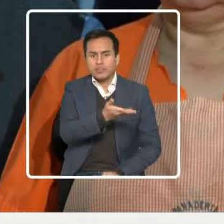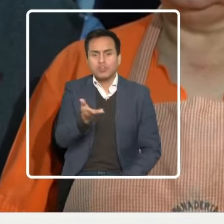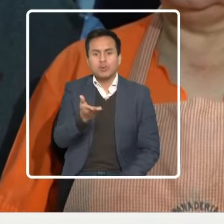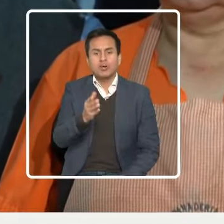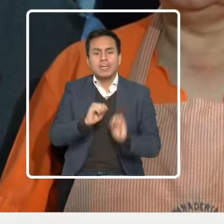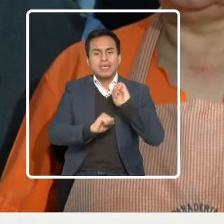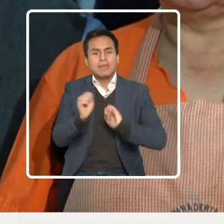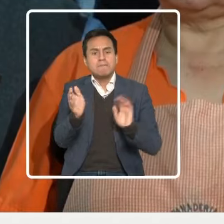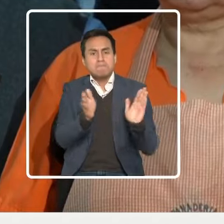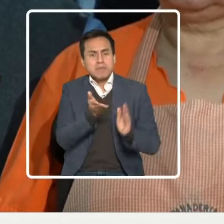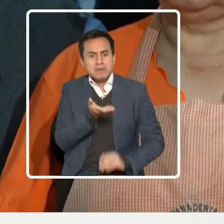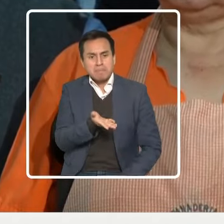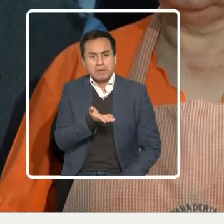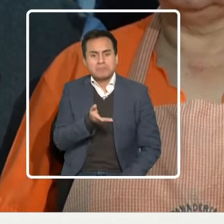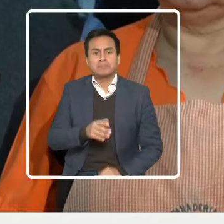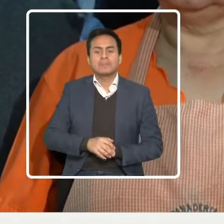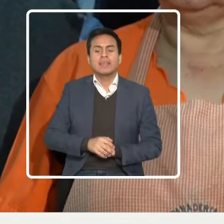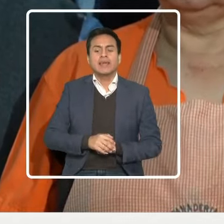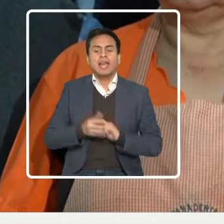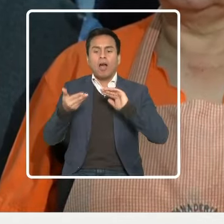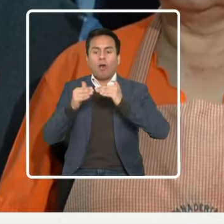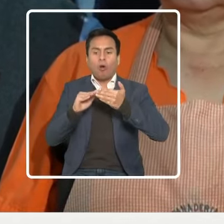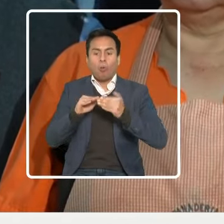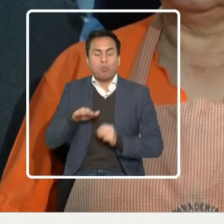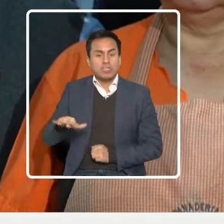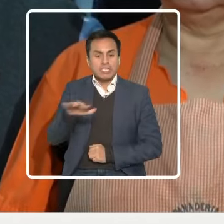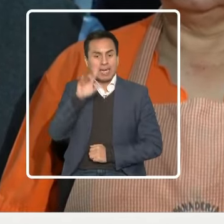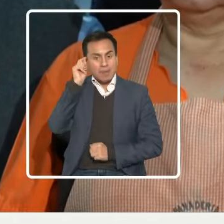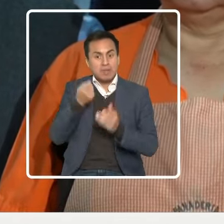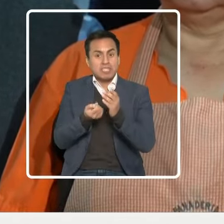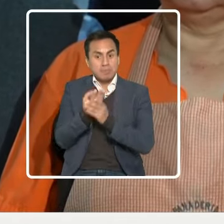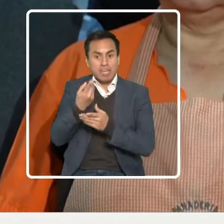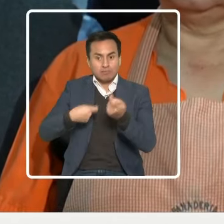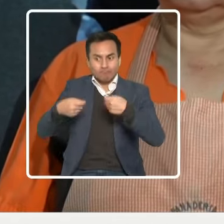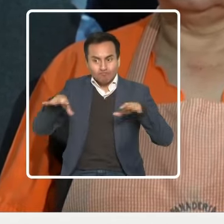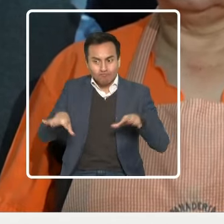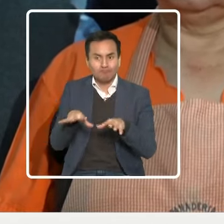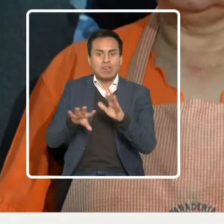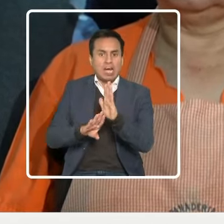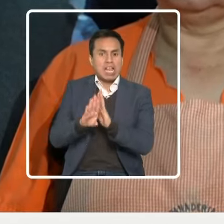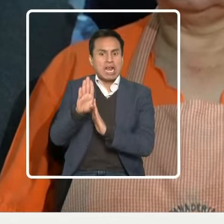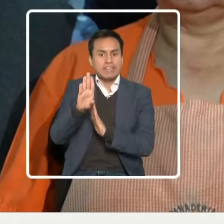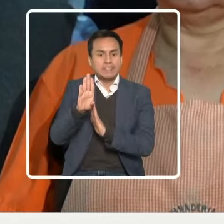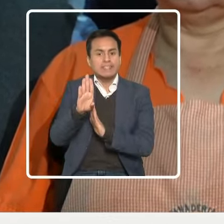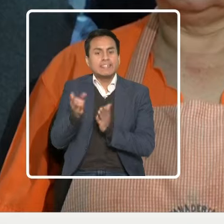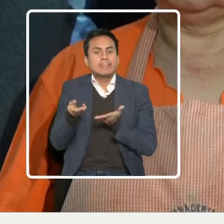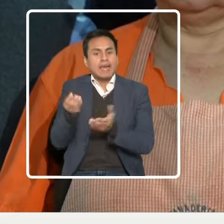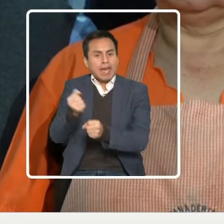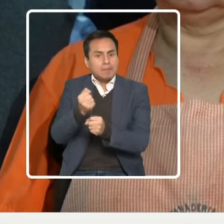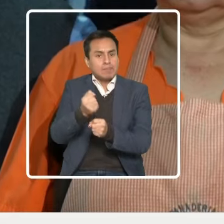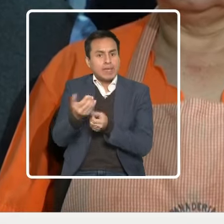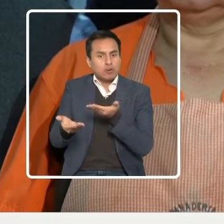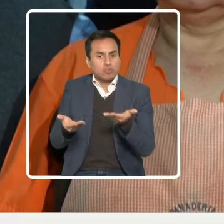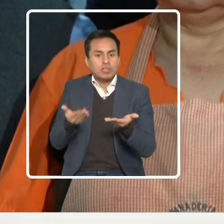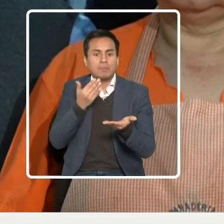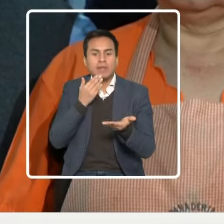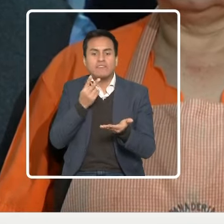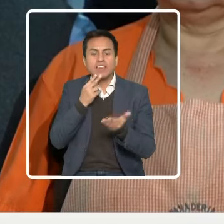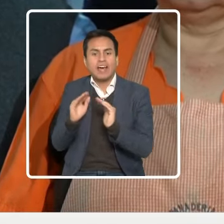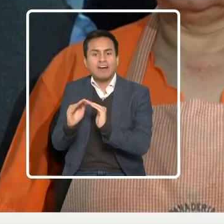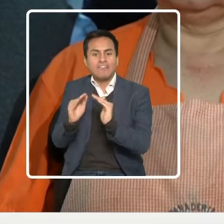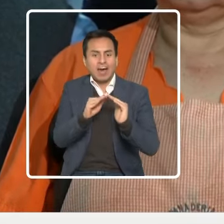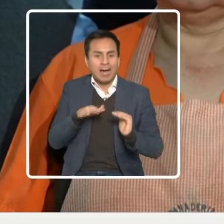una pyme y que desde la comunidad emprendimientos como este salen adelante y no solamente generan empleo sino también vida de